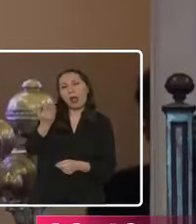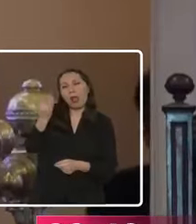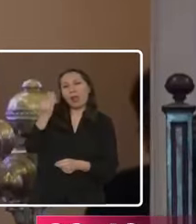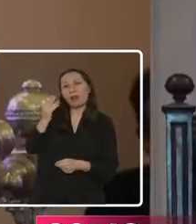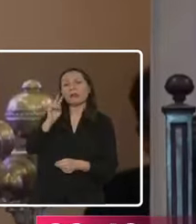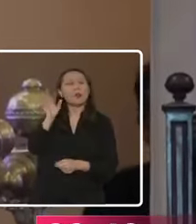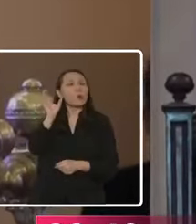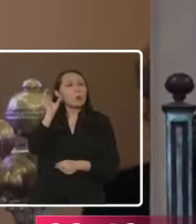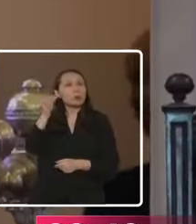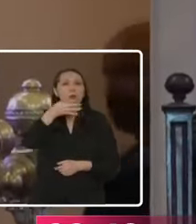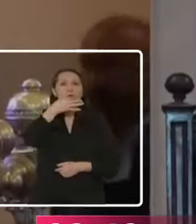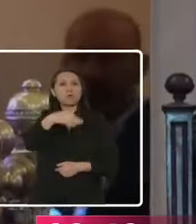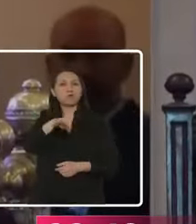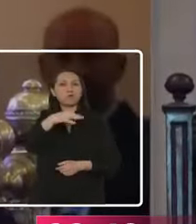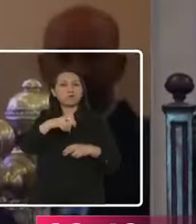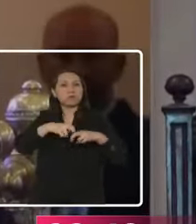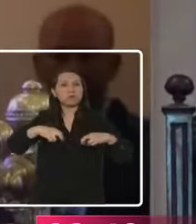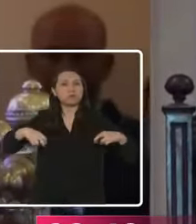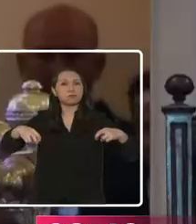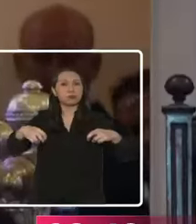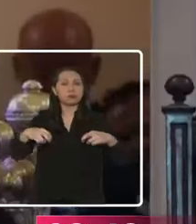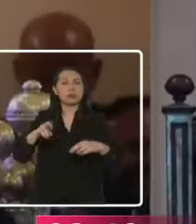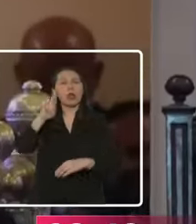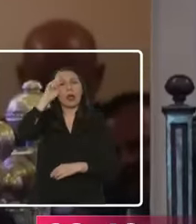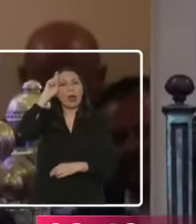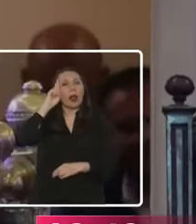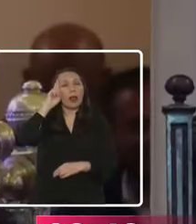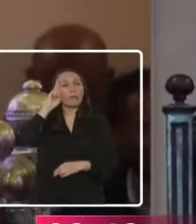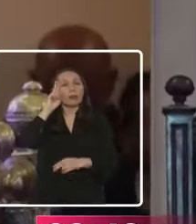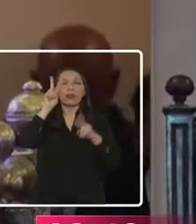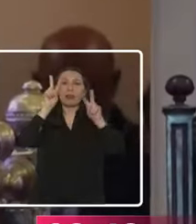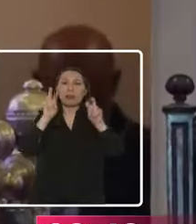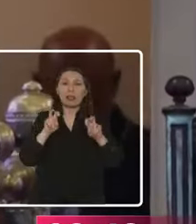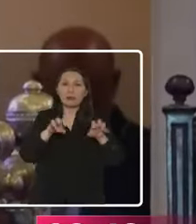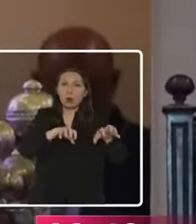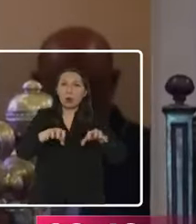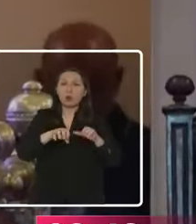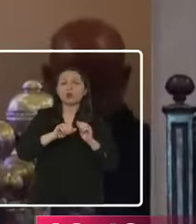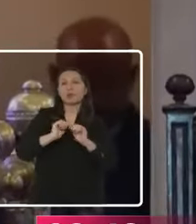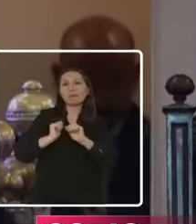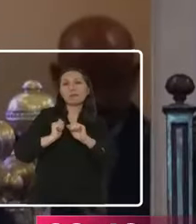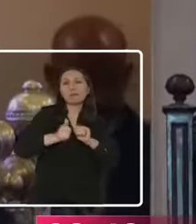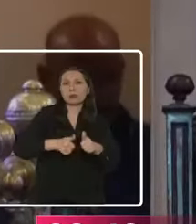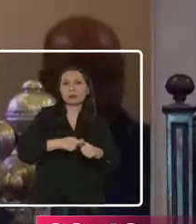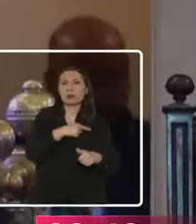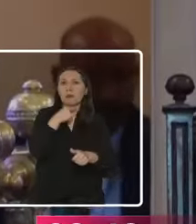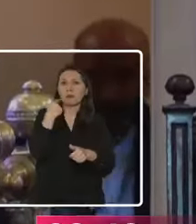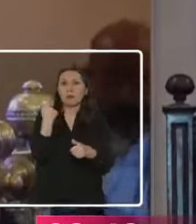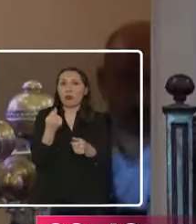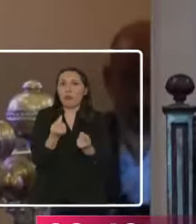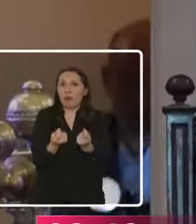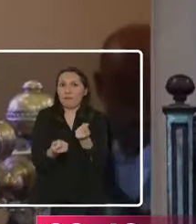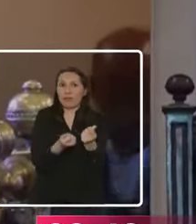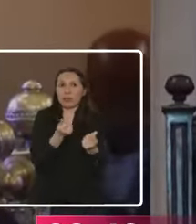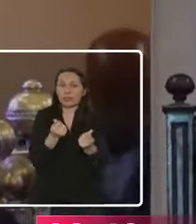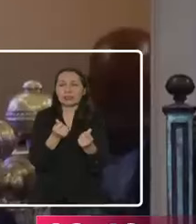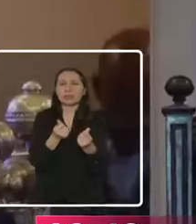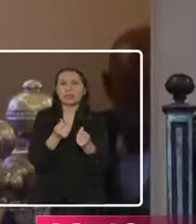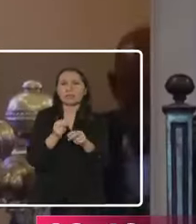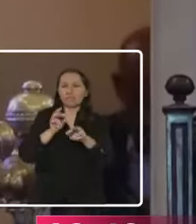haberlo oído hablar en el hemiciclo y reflexionar sobre las políticas para derrotar la pobreza,